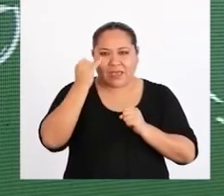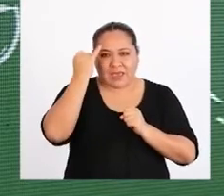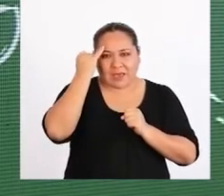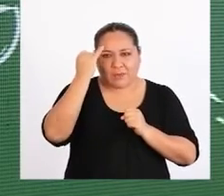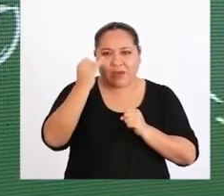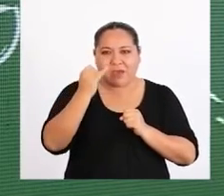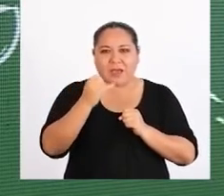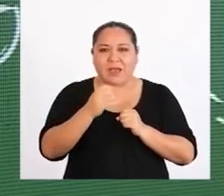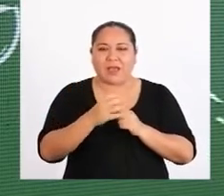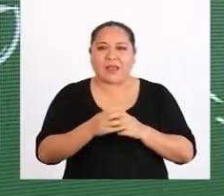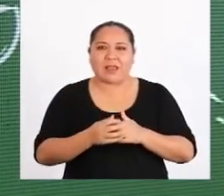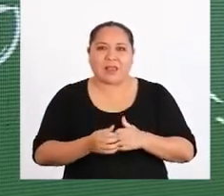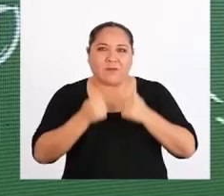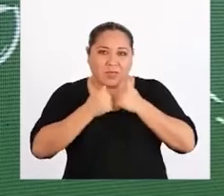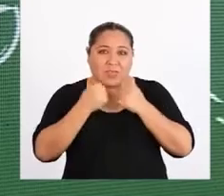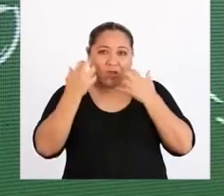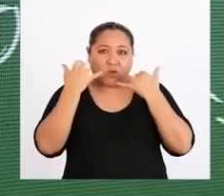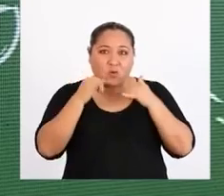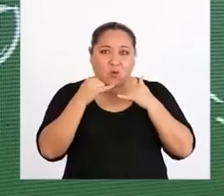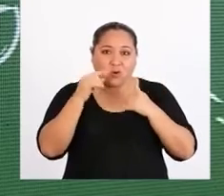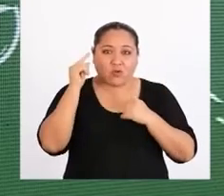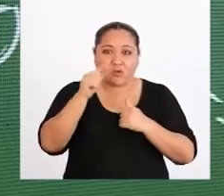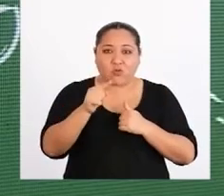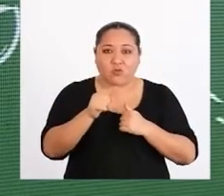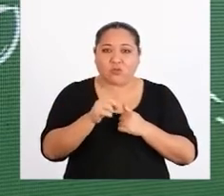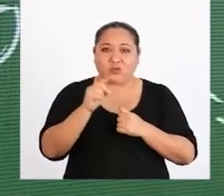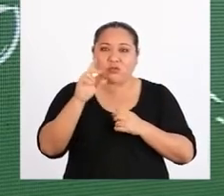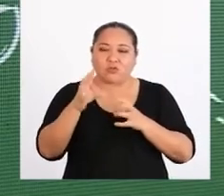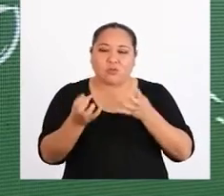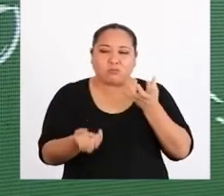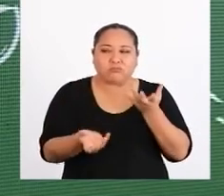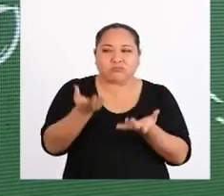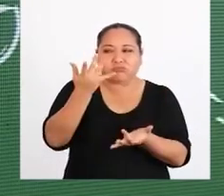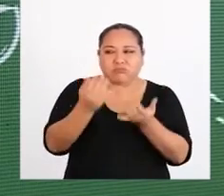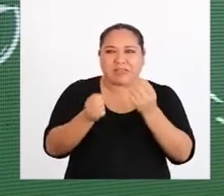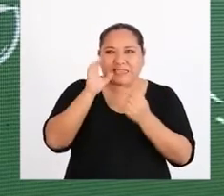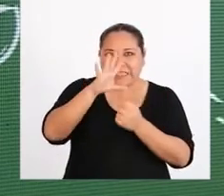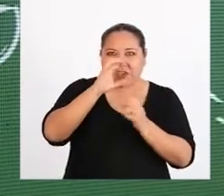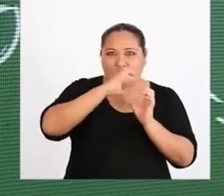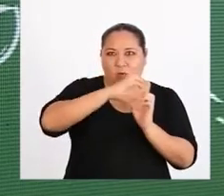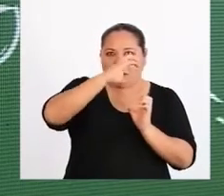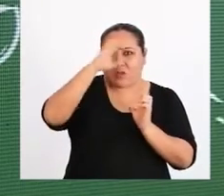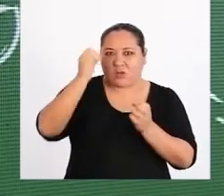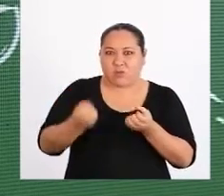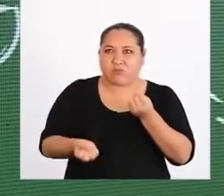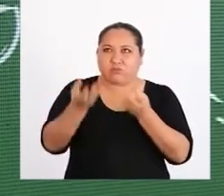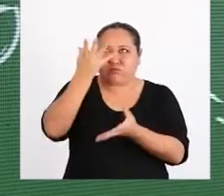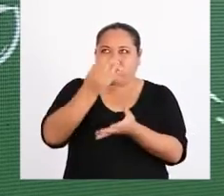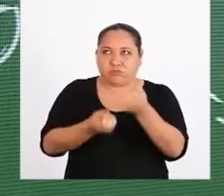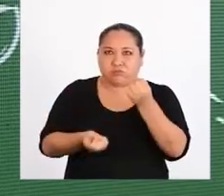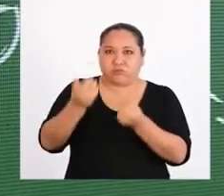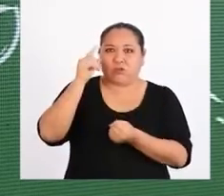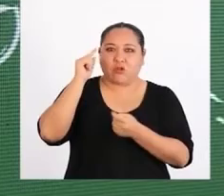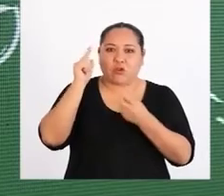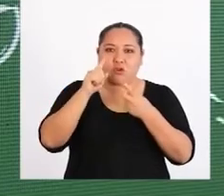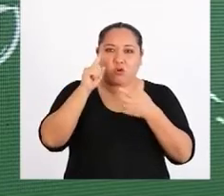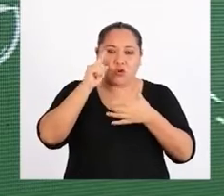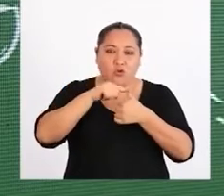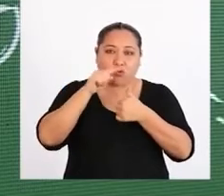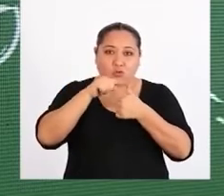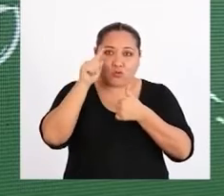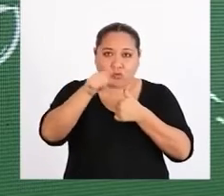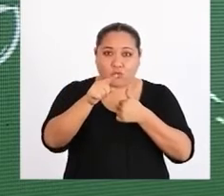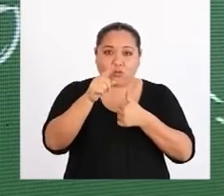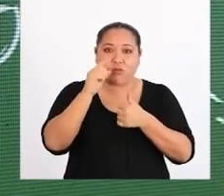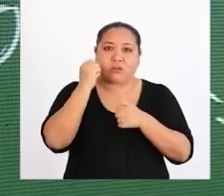Imagina la vida como un juego en el que estás malabareando 5 pelotas en el aire. Estas son tu